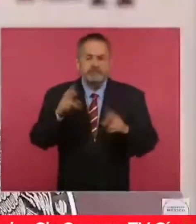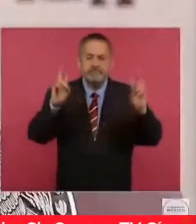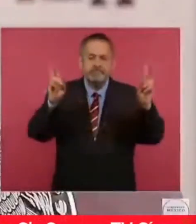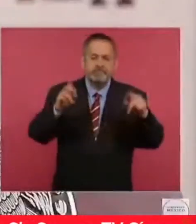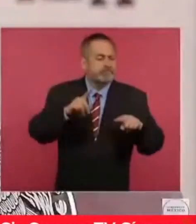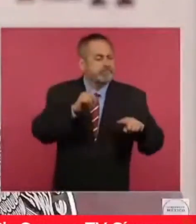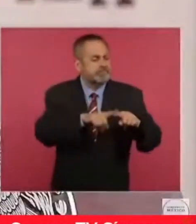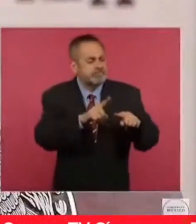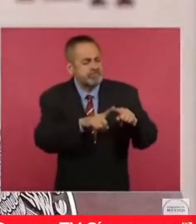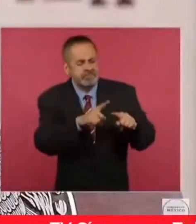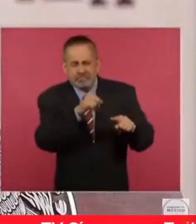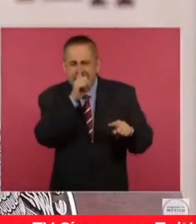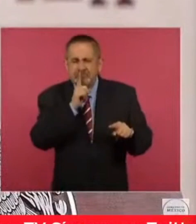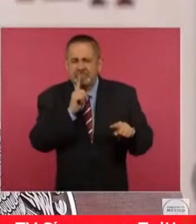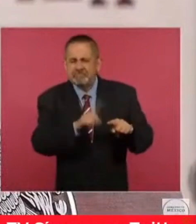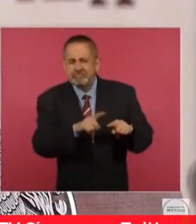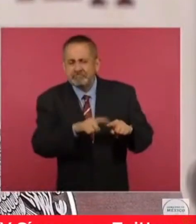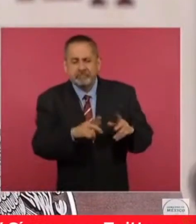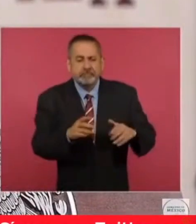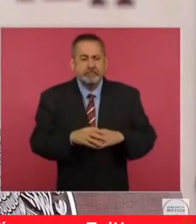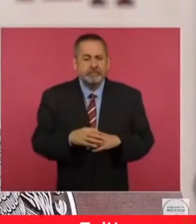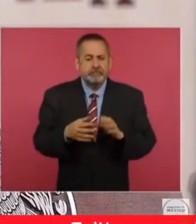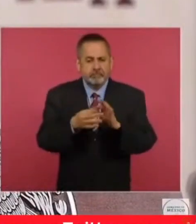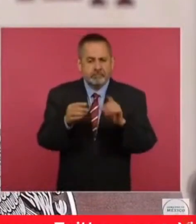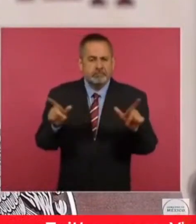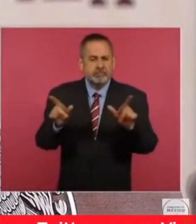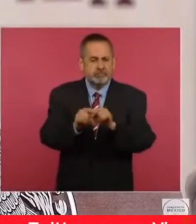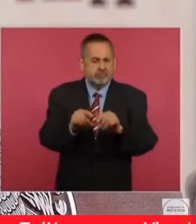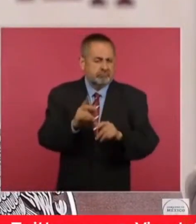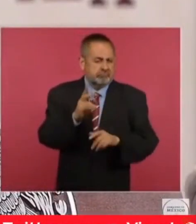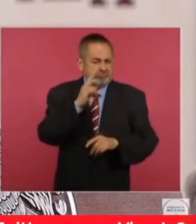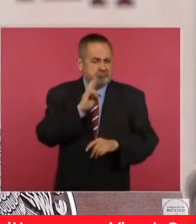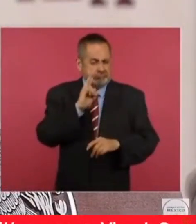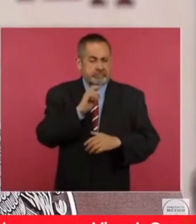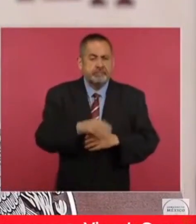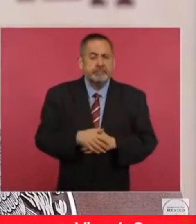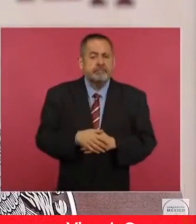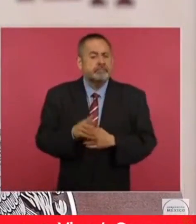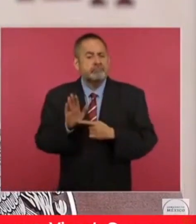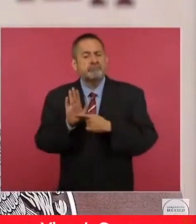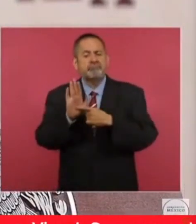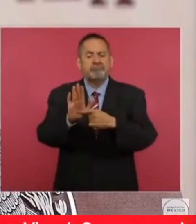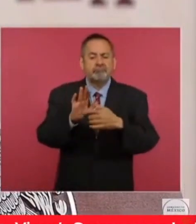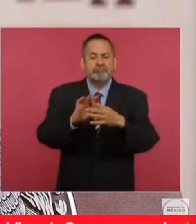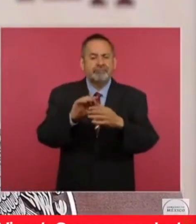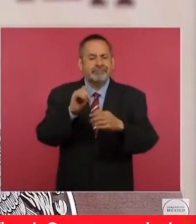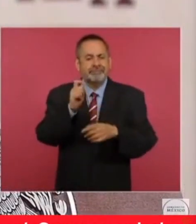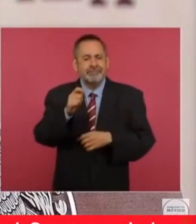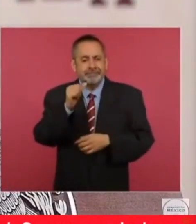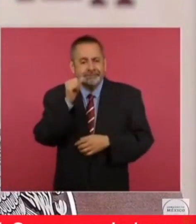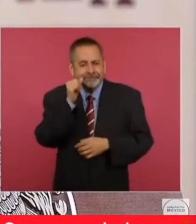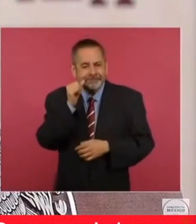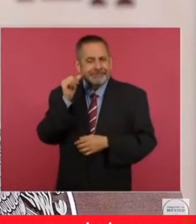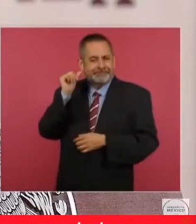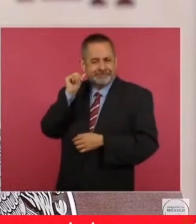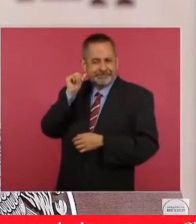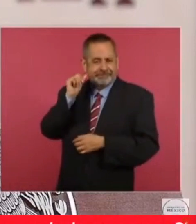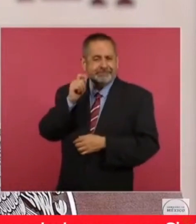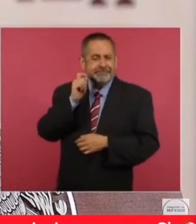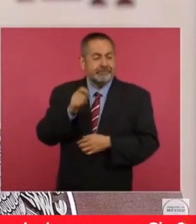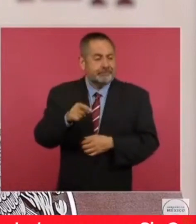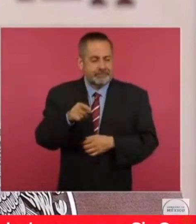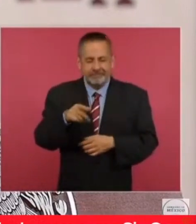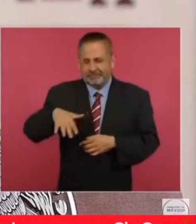la semana y vamos a ser muy breves. Traemos la nota a la que ayer hacía referencia